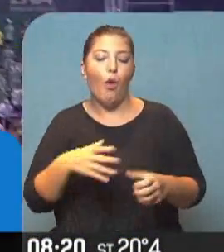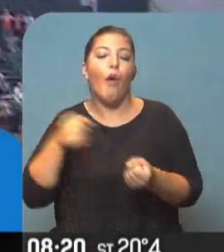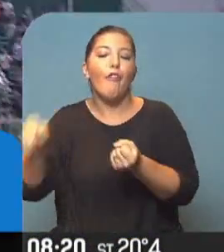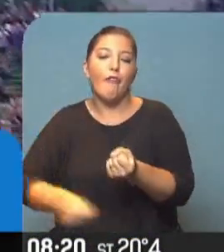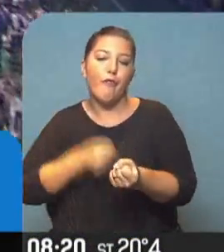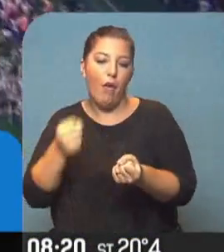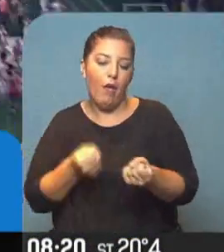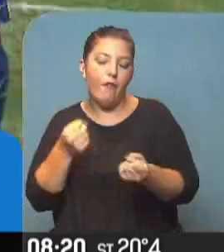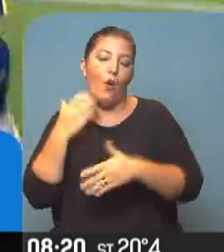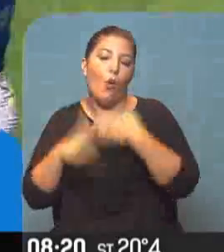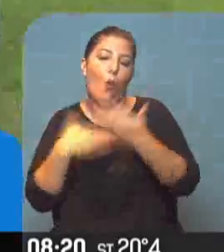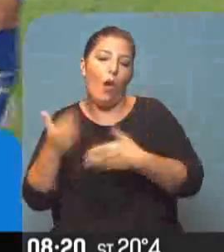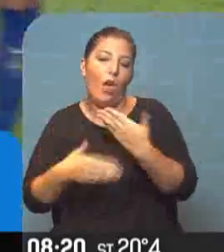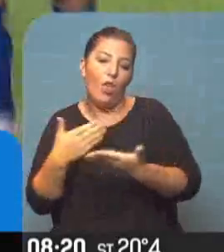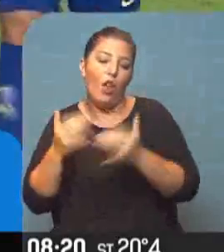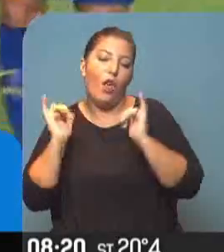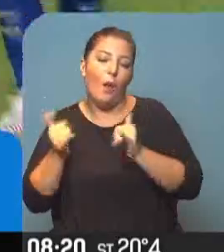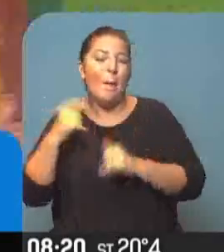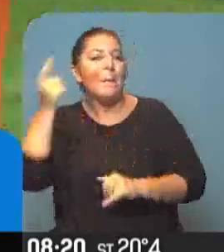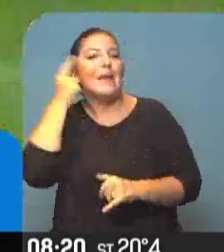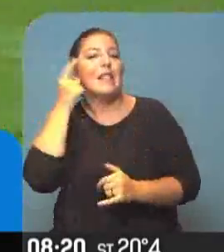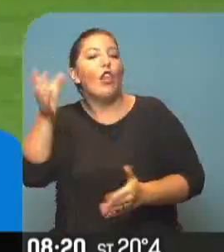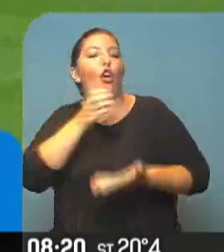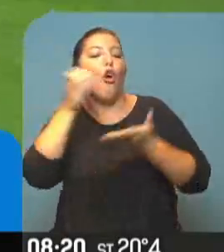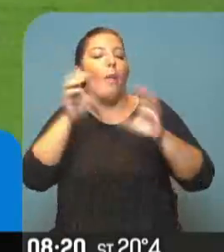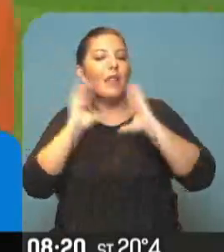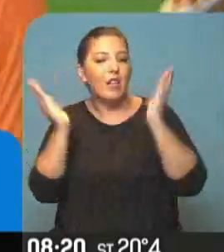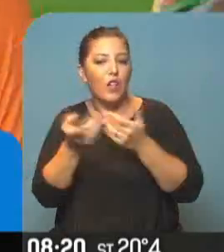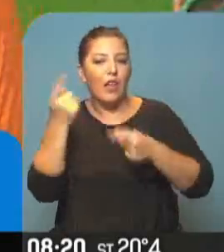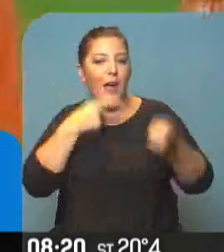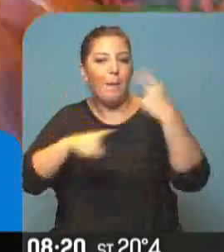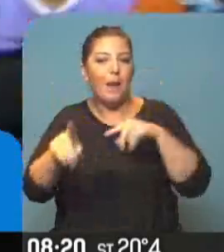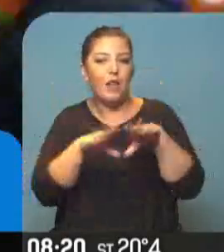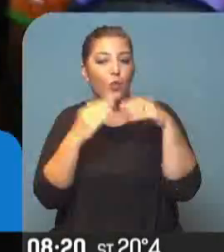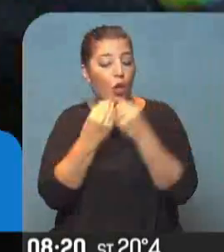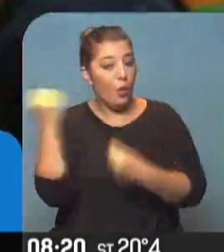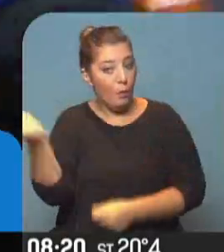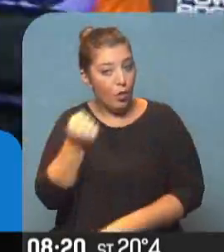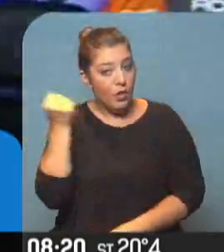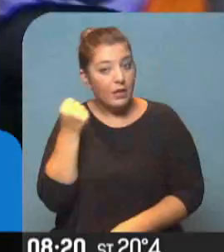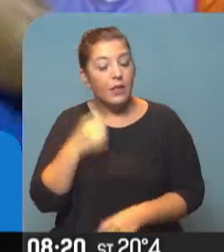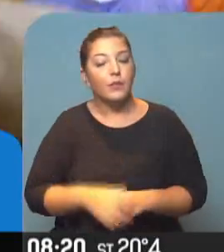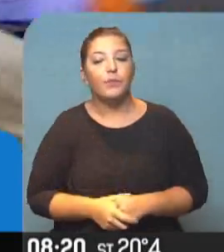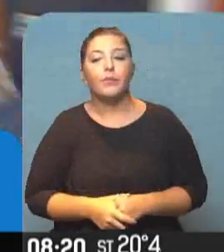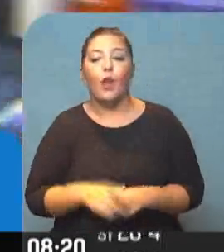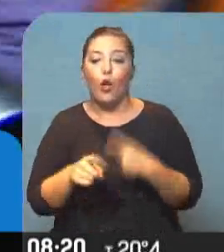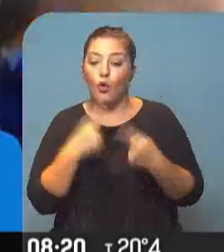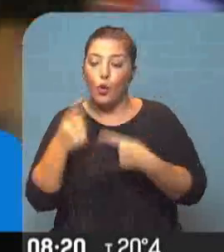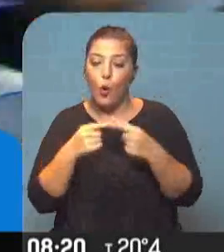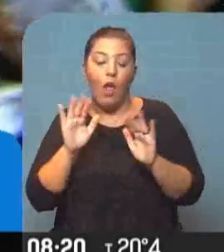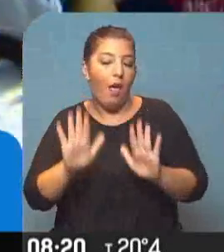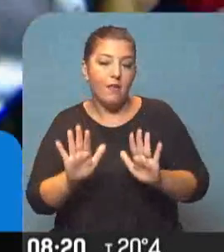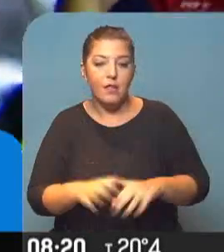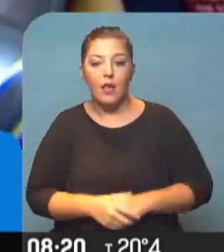con juveniles, pensando en sus copas internacionales, en dar vuelta un resultado importante, en mantenerse con ese nivel, el saludo de